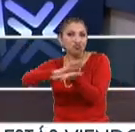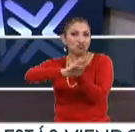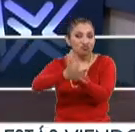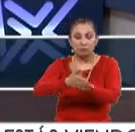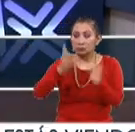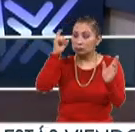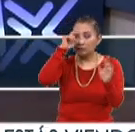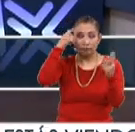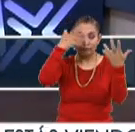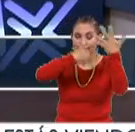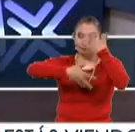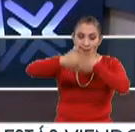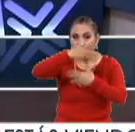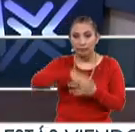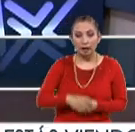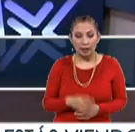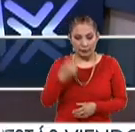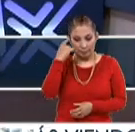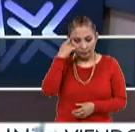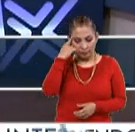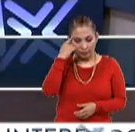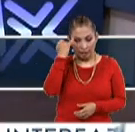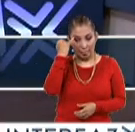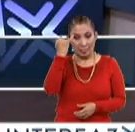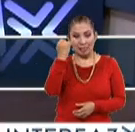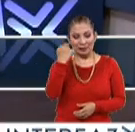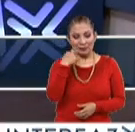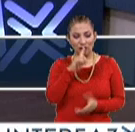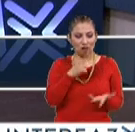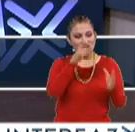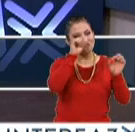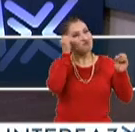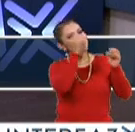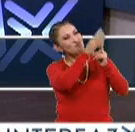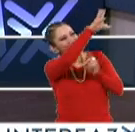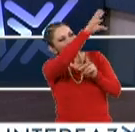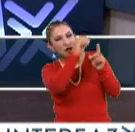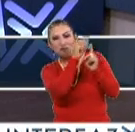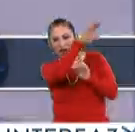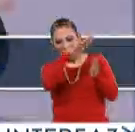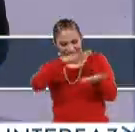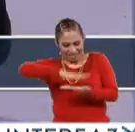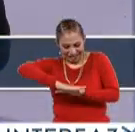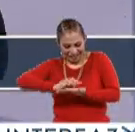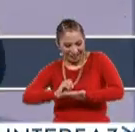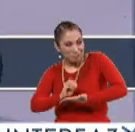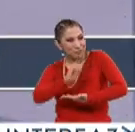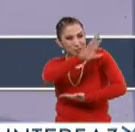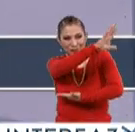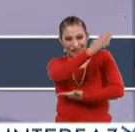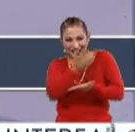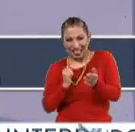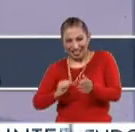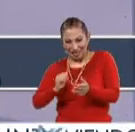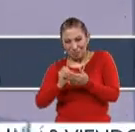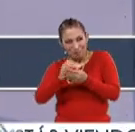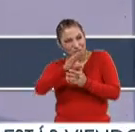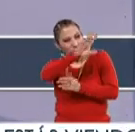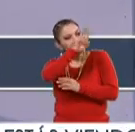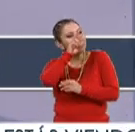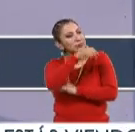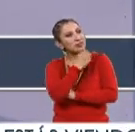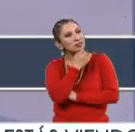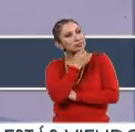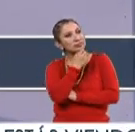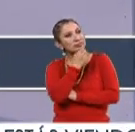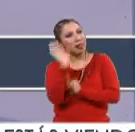eso era problemático. Y ahí se me ocurrió, salió con mis acetatos, aquellos acetatos que se utilizaban en los retroproyectores, se me ocurrió